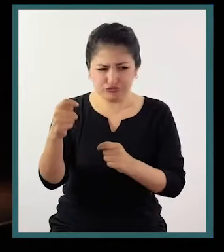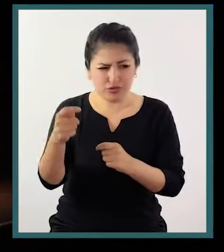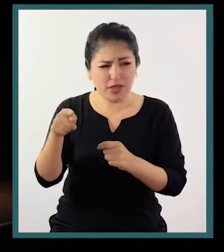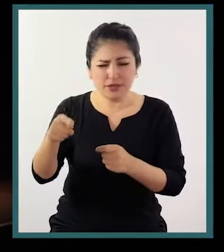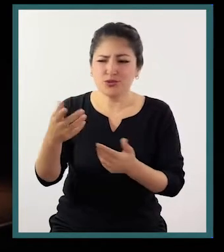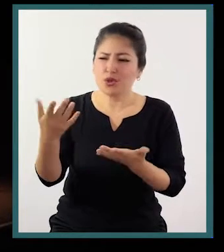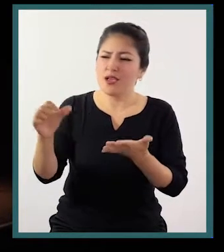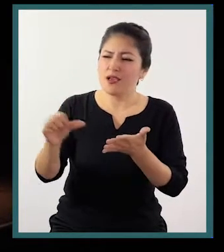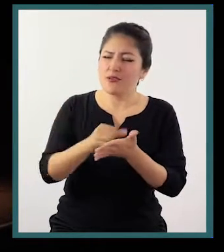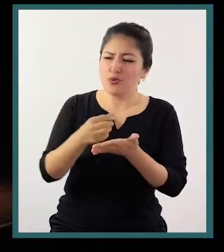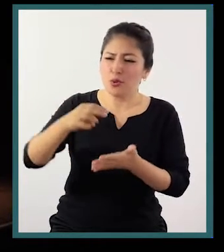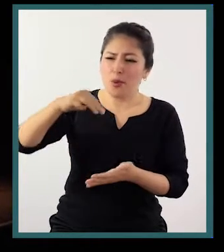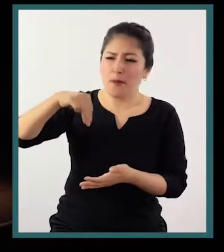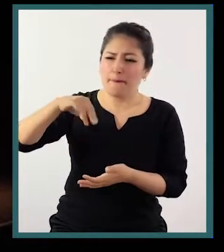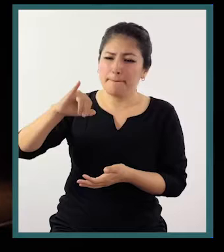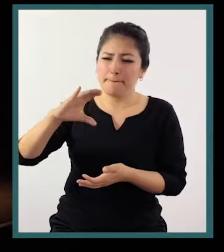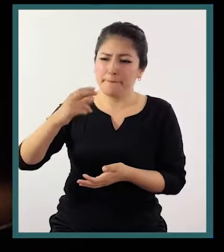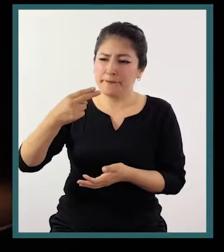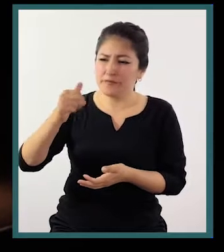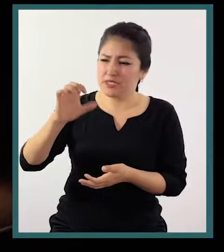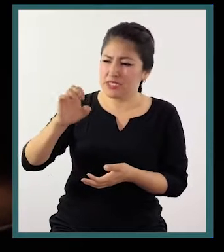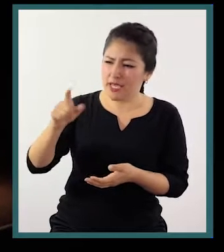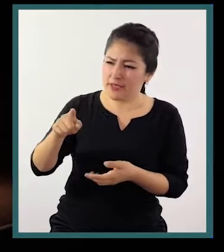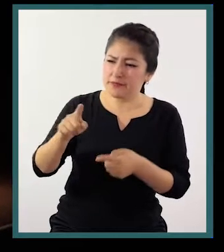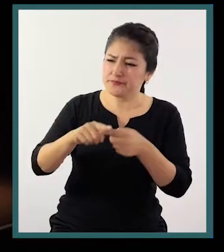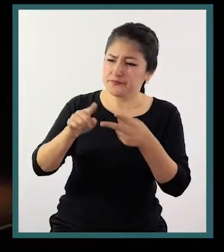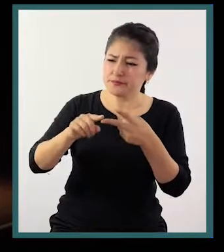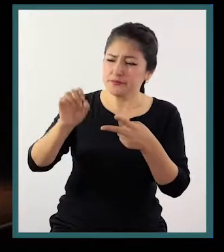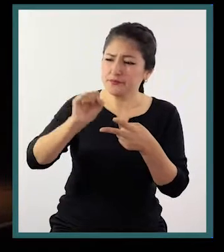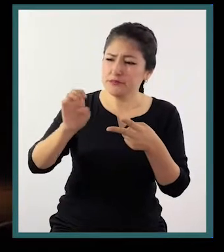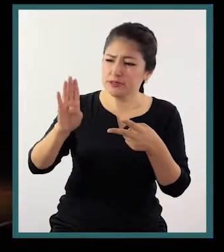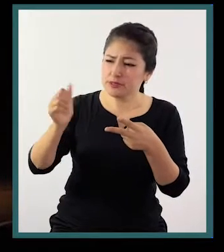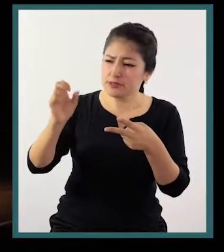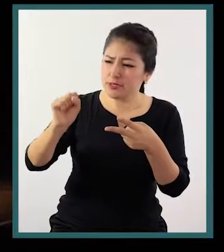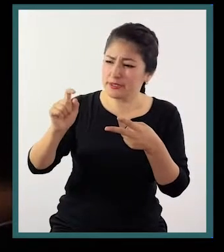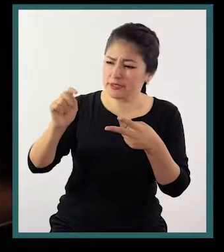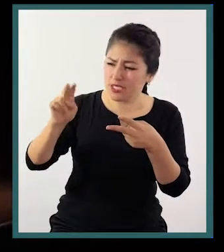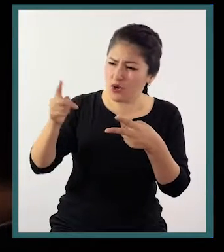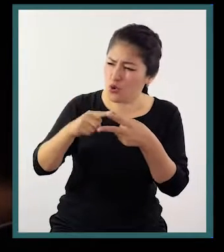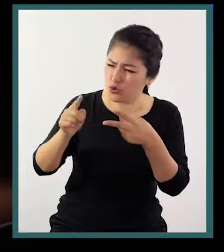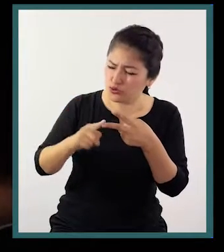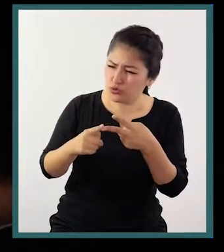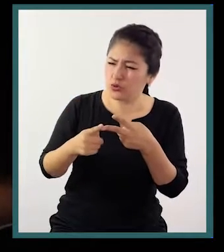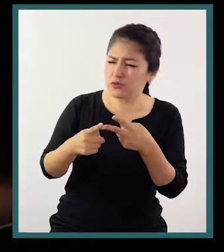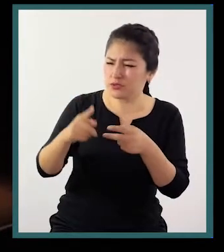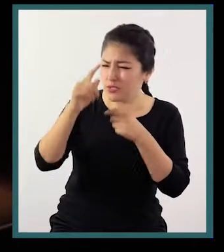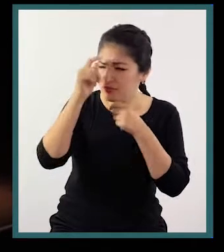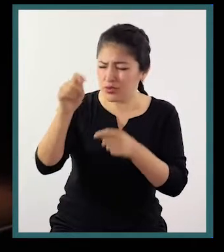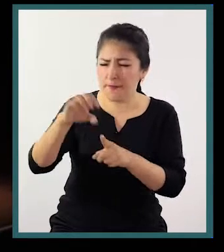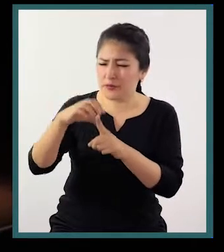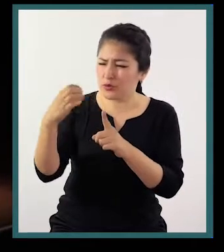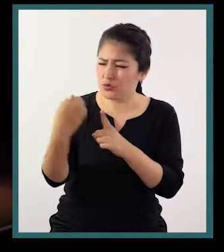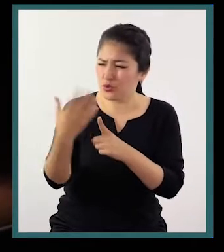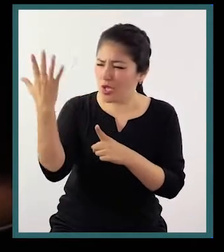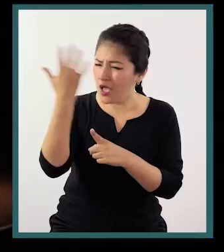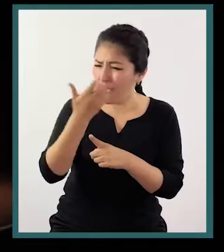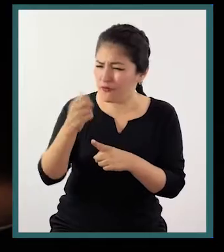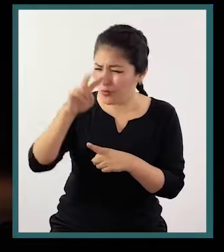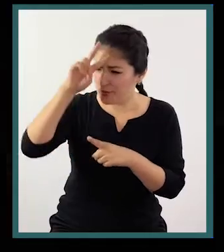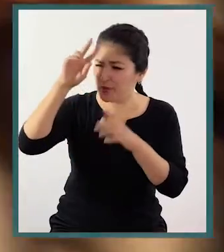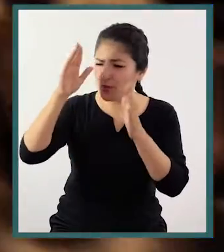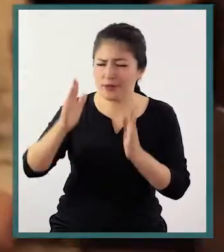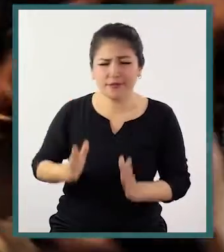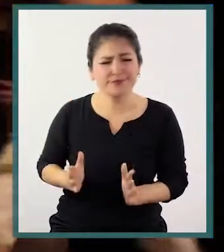escrita y dirigida por Michael Gutiérrez Díaz y Sebastián Meneses Eizaguirre, que rinde homenaje a la cultura